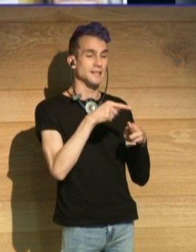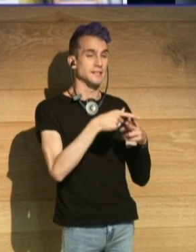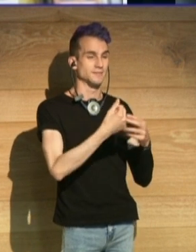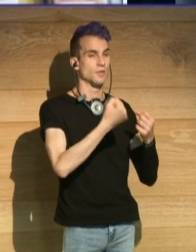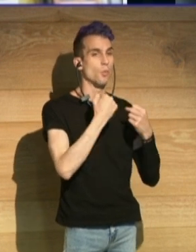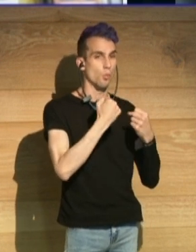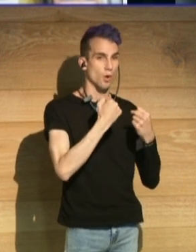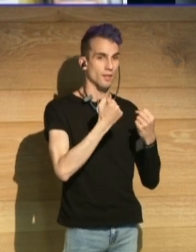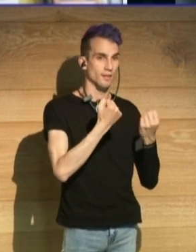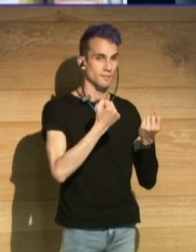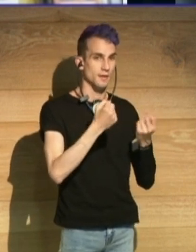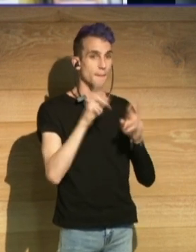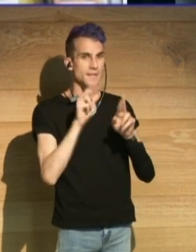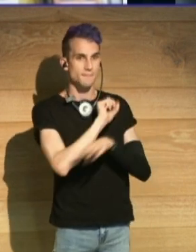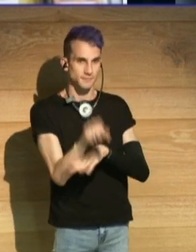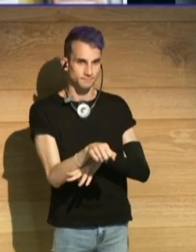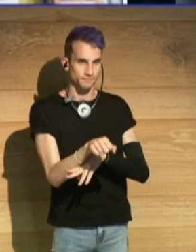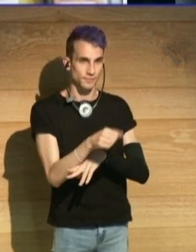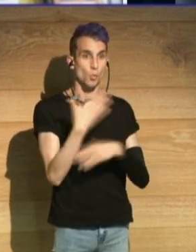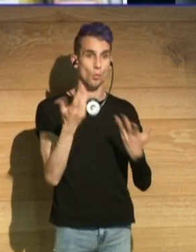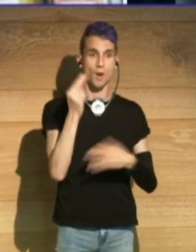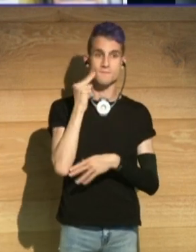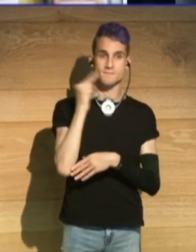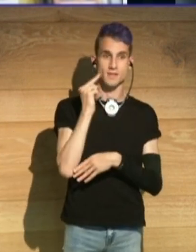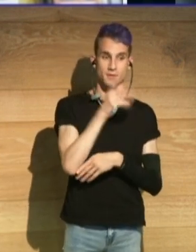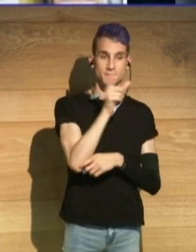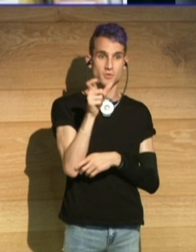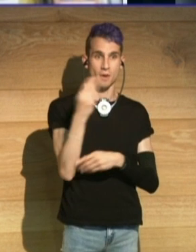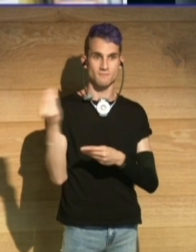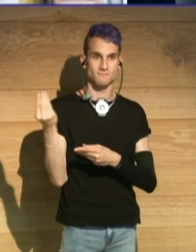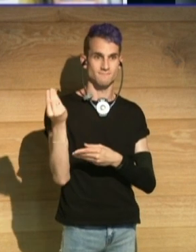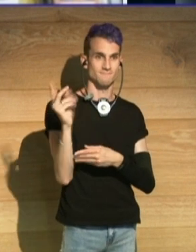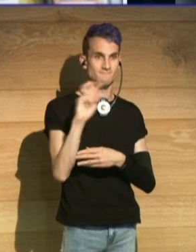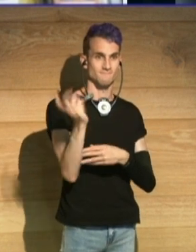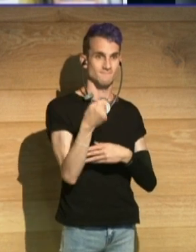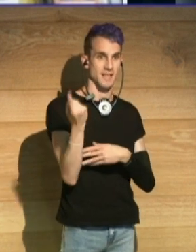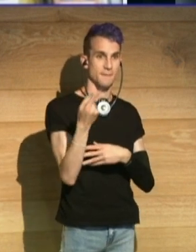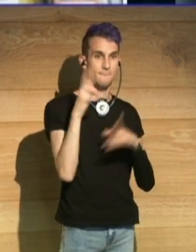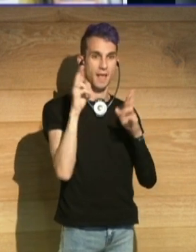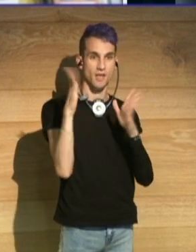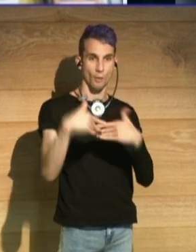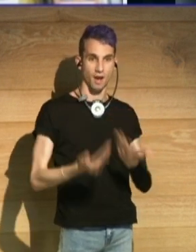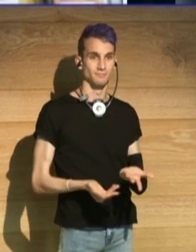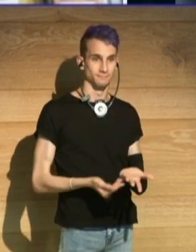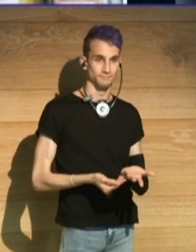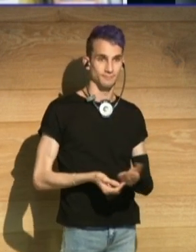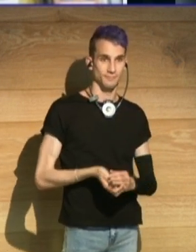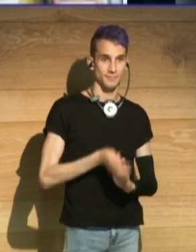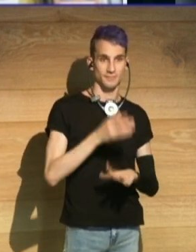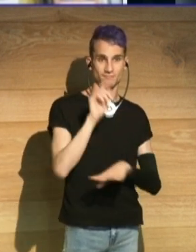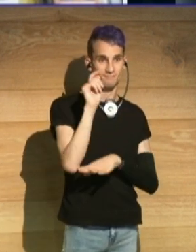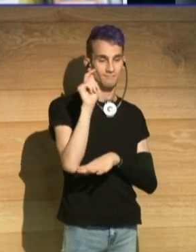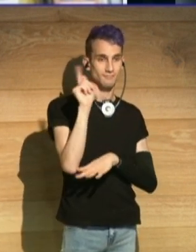el miedo que muchísima gente tenía de la esperanza de los demás, es decir, del